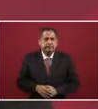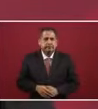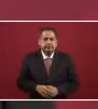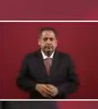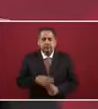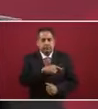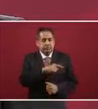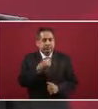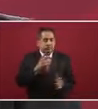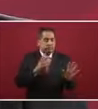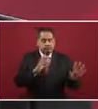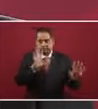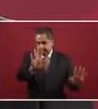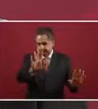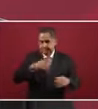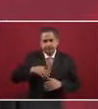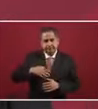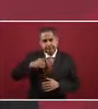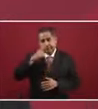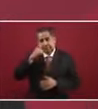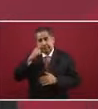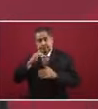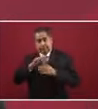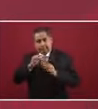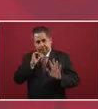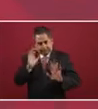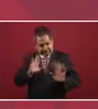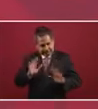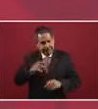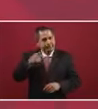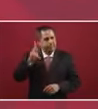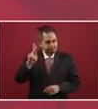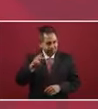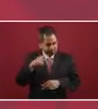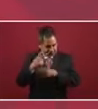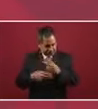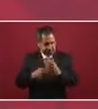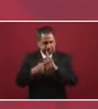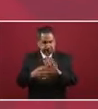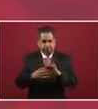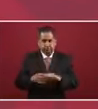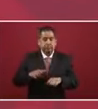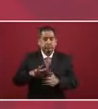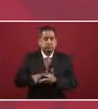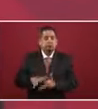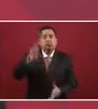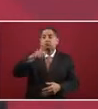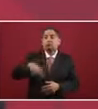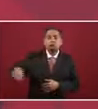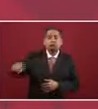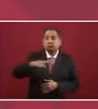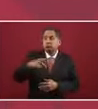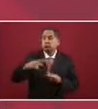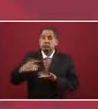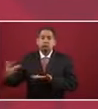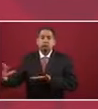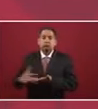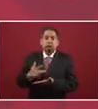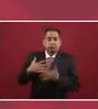No es para presumir, pero la mayoría de la gente está respaldando al gobierno.